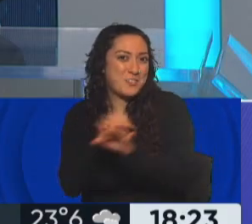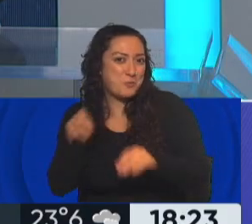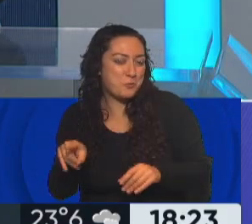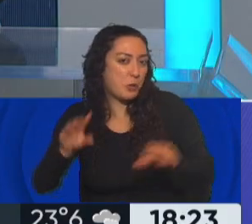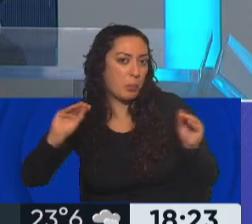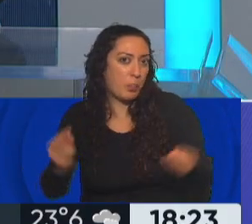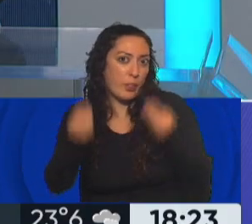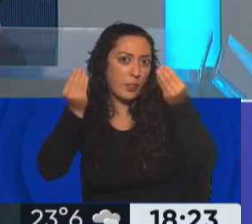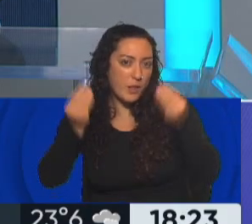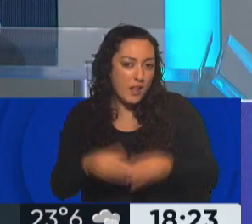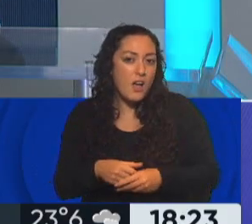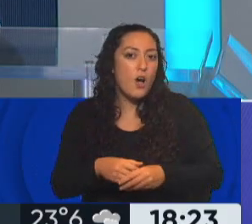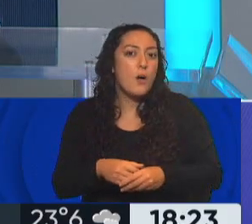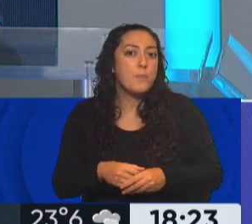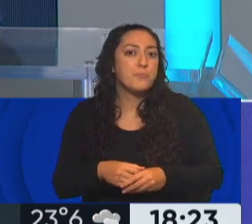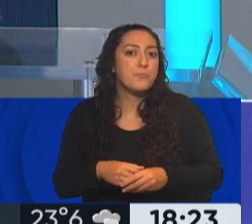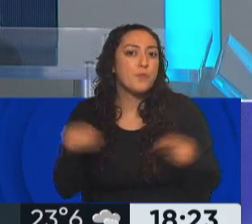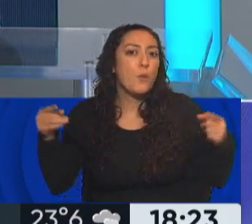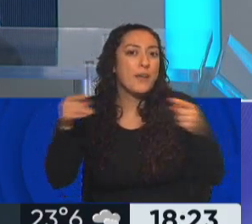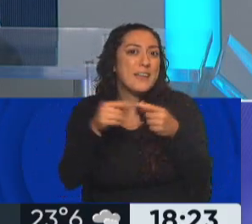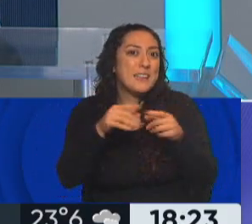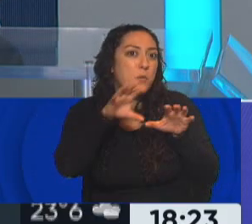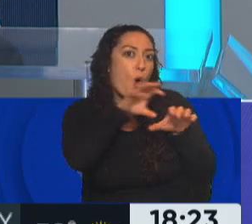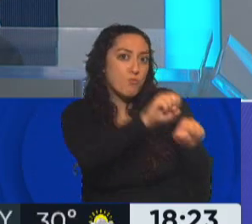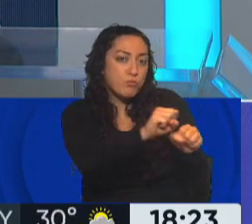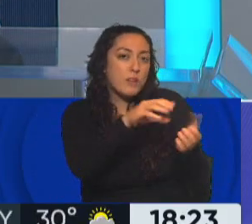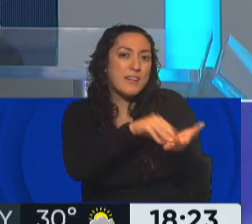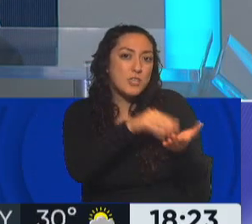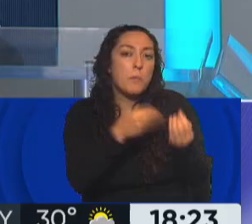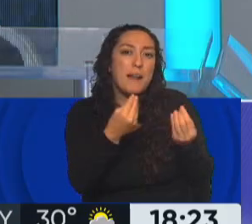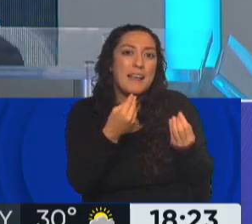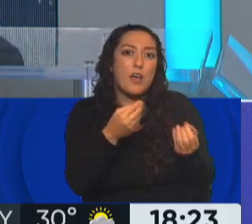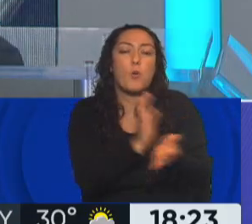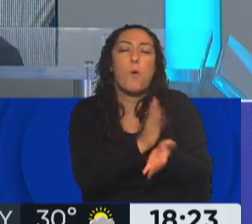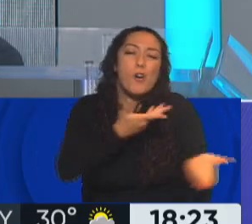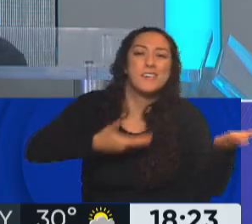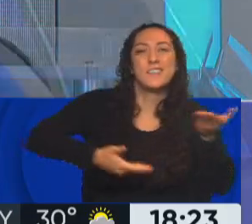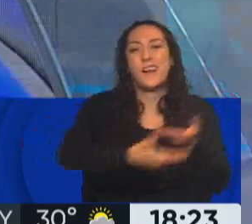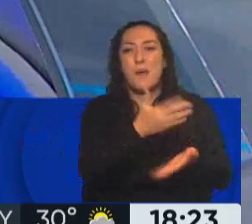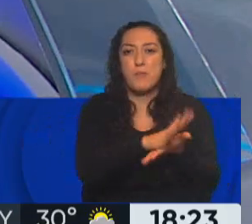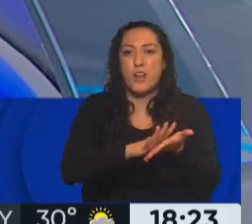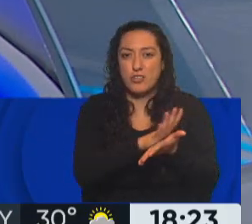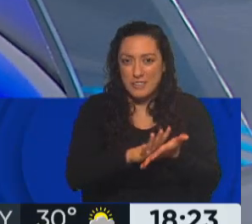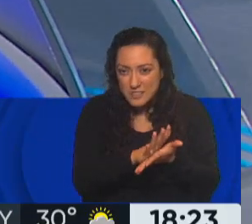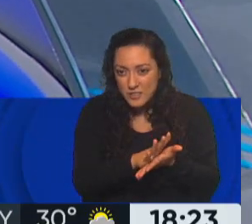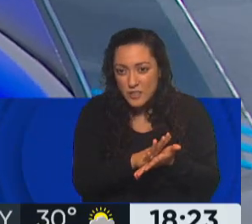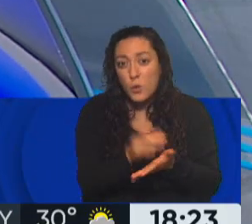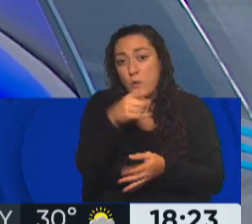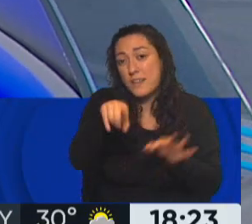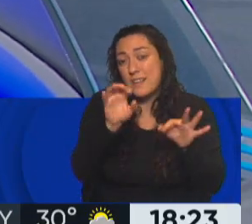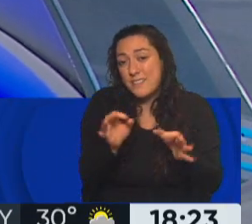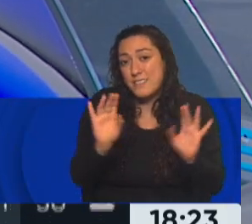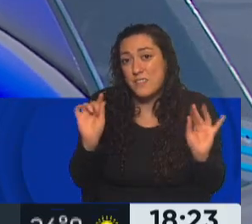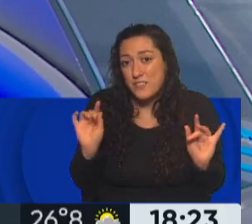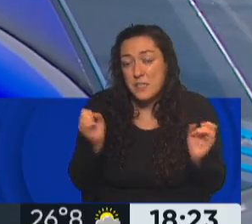búsqueda de Ucrania en Kursk es tener alguna moneda de negociación territorial, cosa que es difícil porque ocupan, como ustedes recién dijeron,